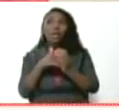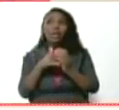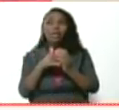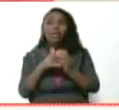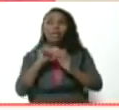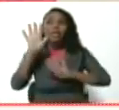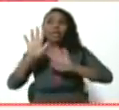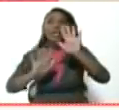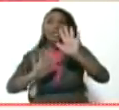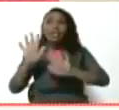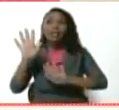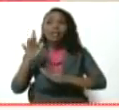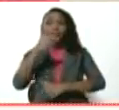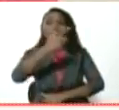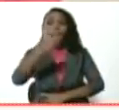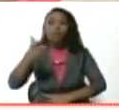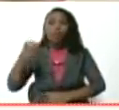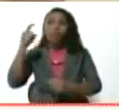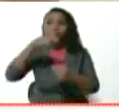1.325.015.